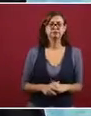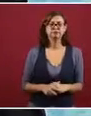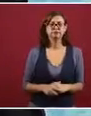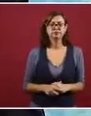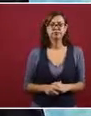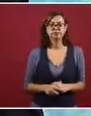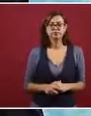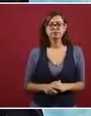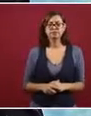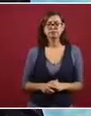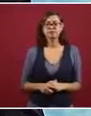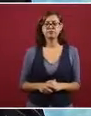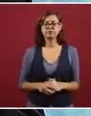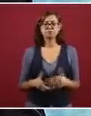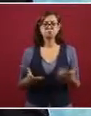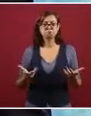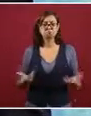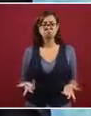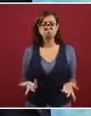con